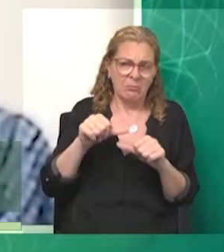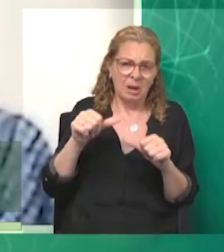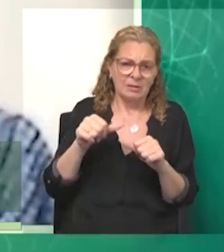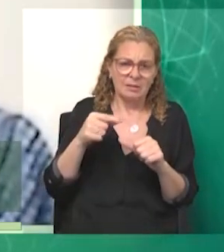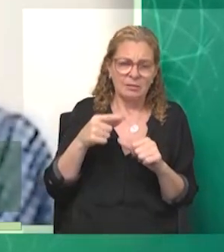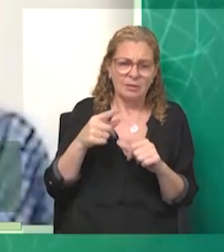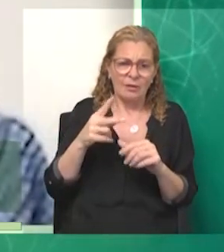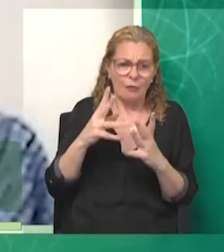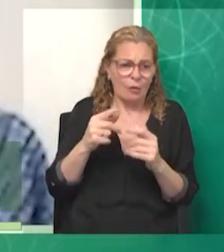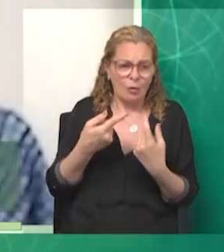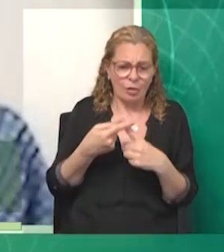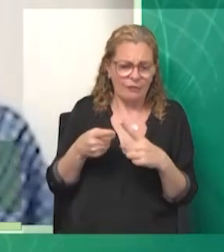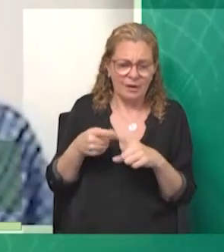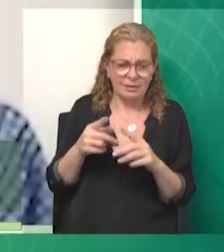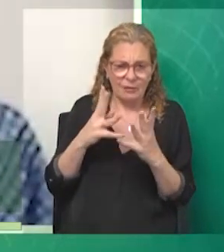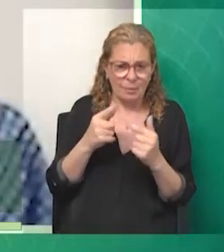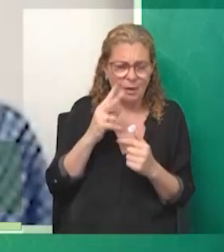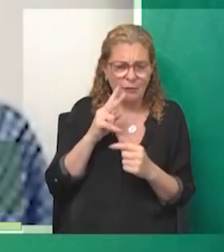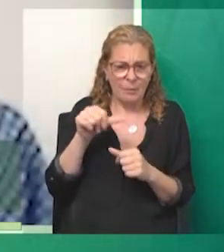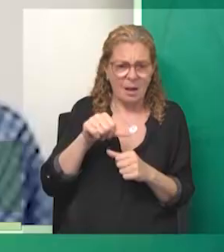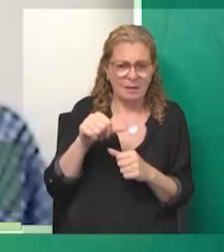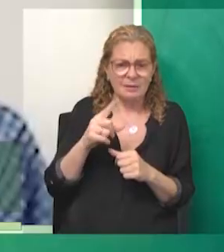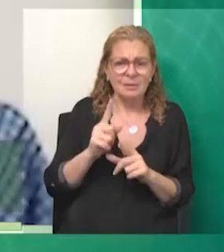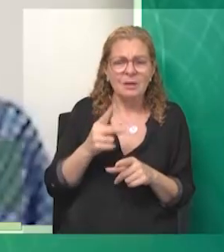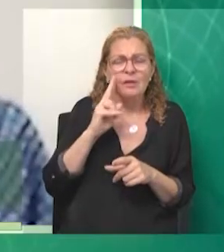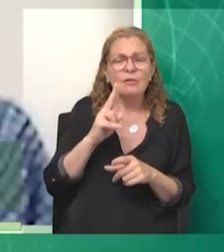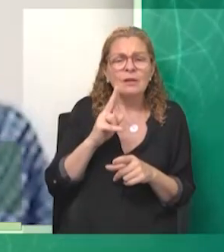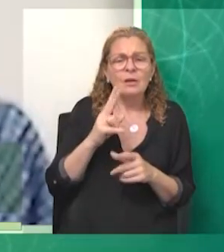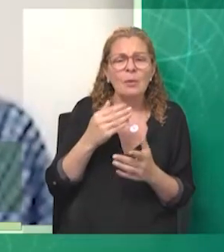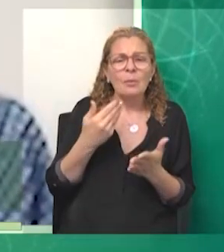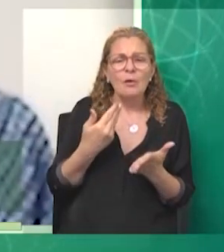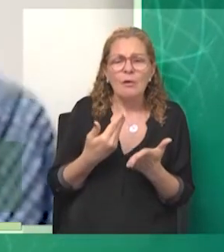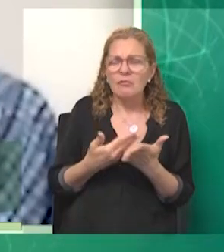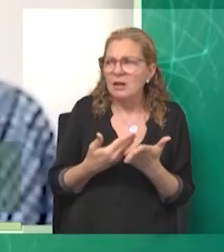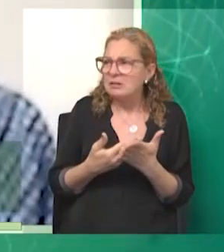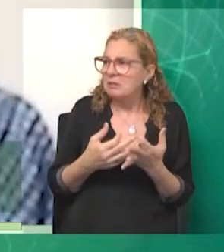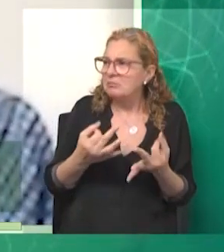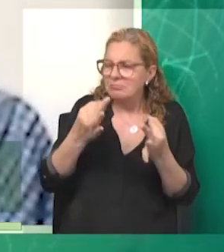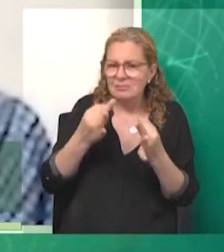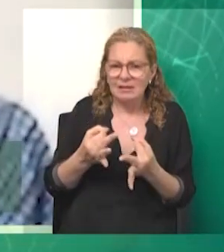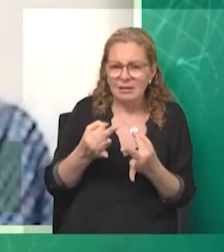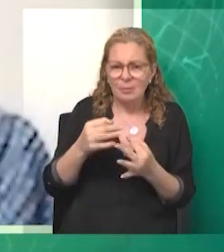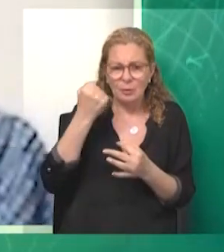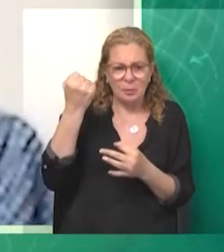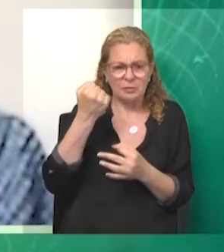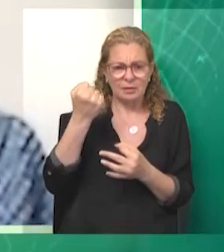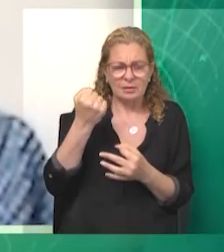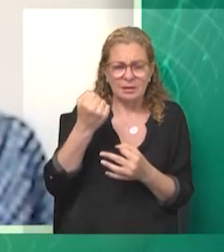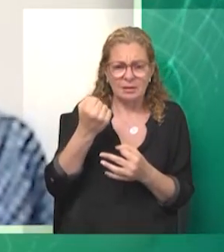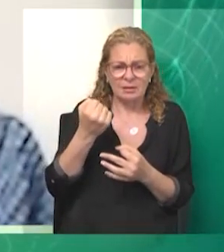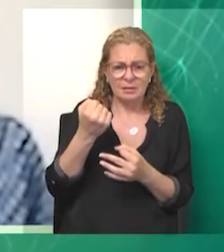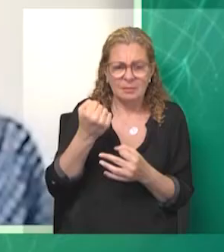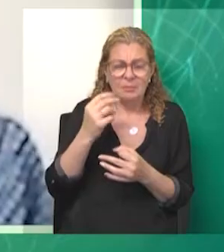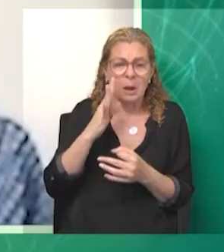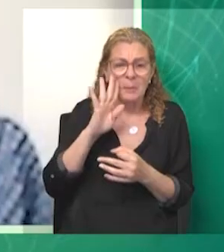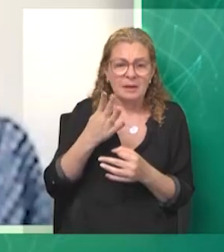desde todo punto de vista Pero aparte de ser inviable lo veo con con una falta de sentido bastante importante eh Me